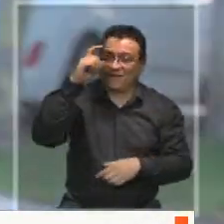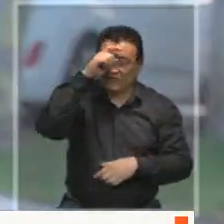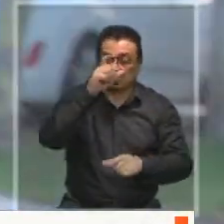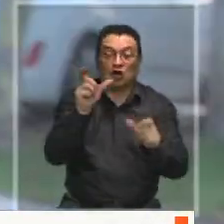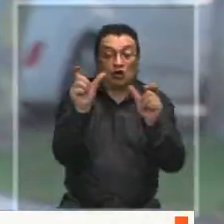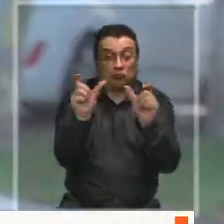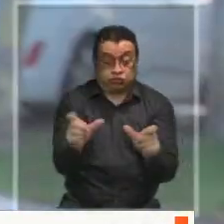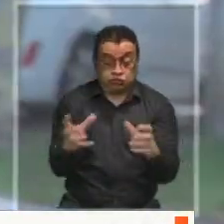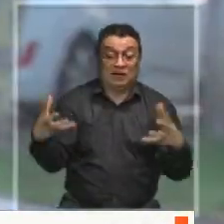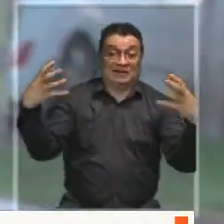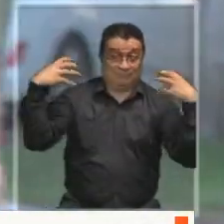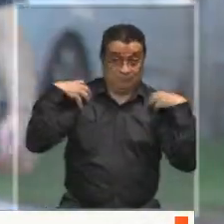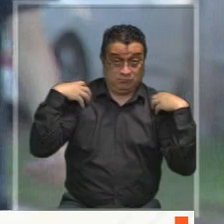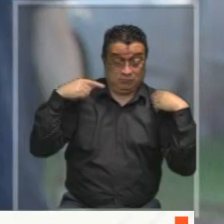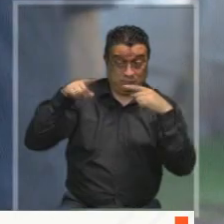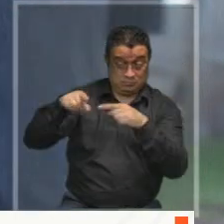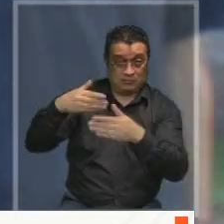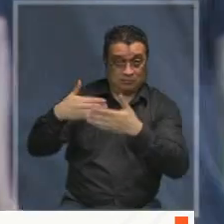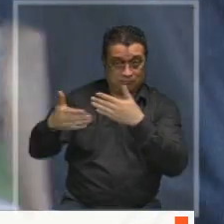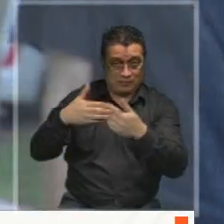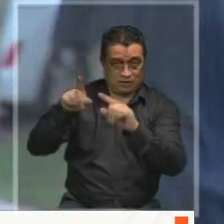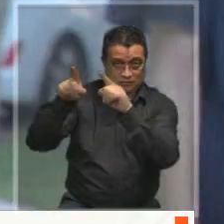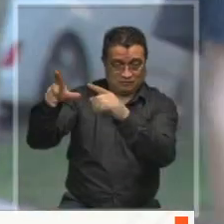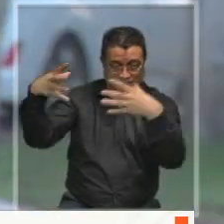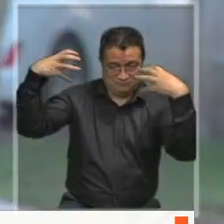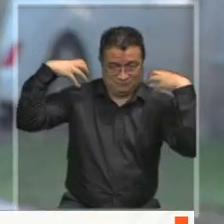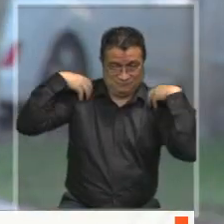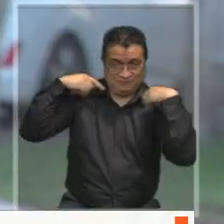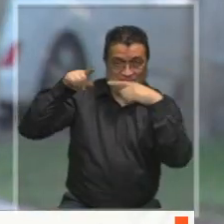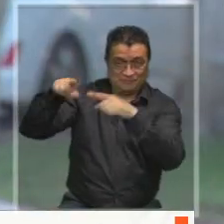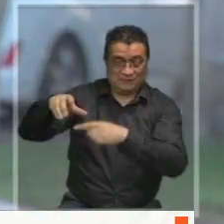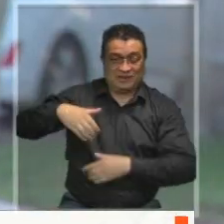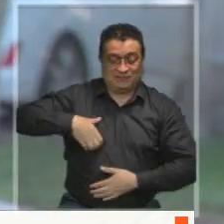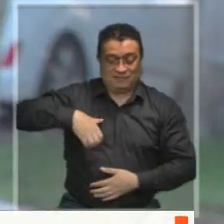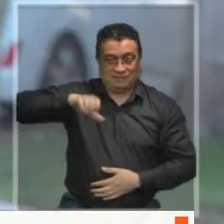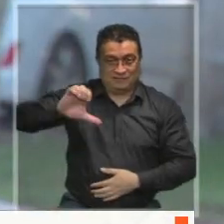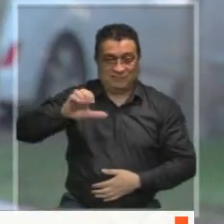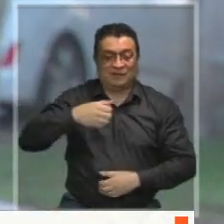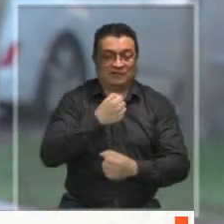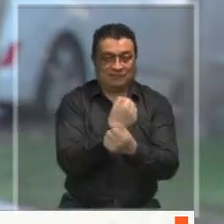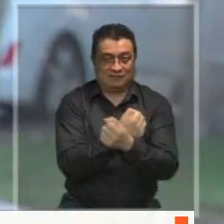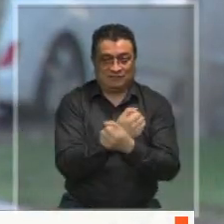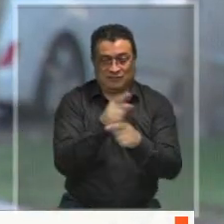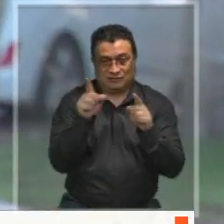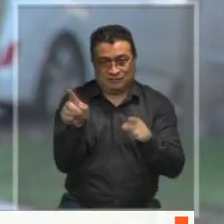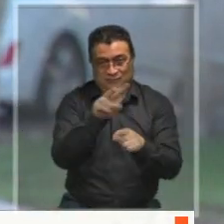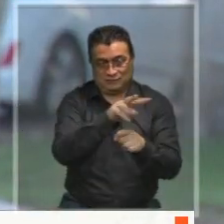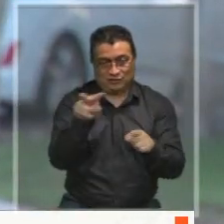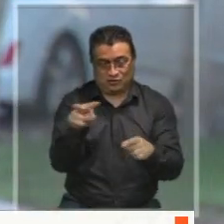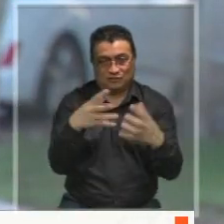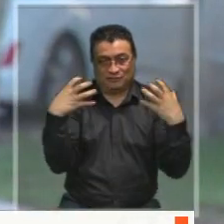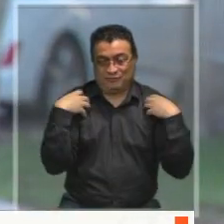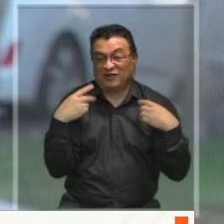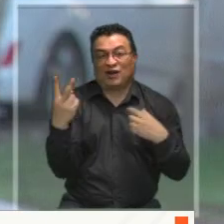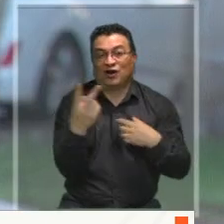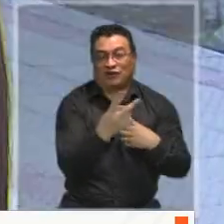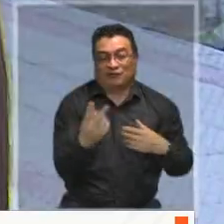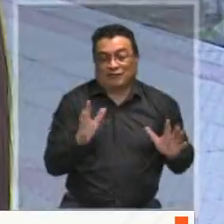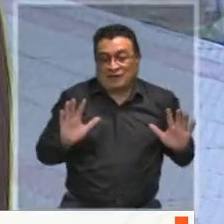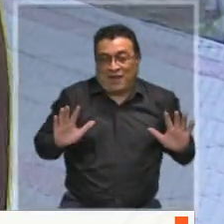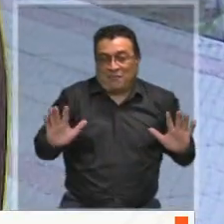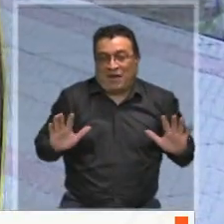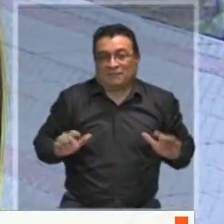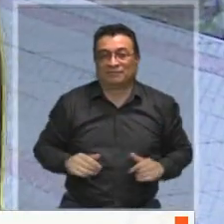orden y seguridad pública de este país radica en instituciones ya creadas hace mucho tiempo, que son la Policía de Investigación y Carabineros de